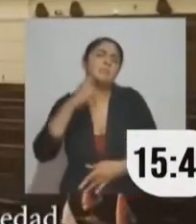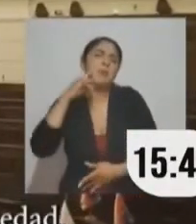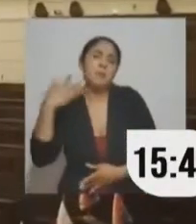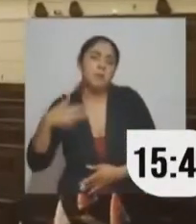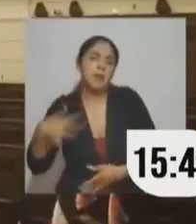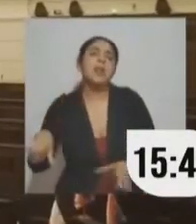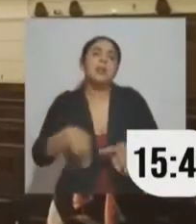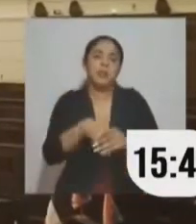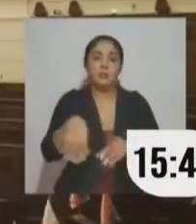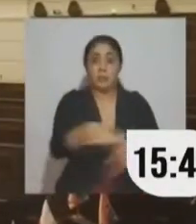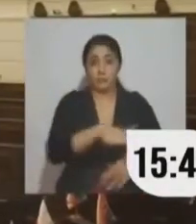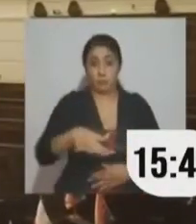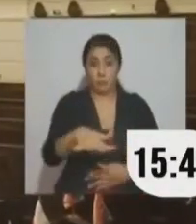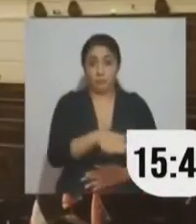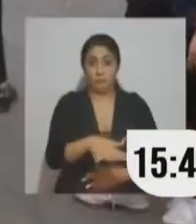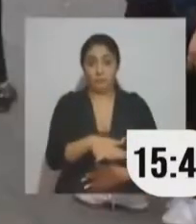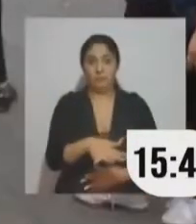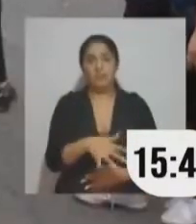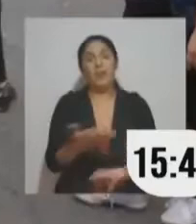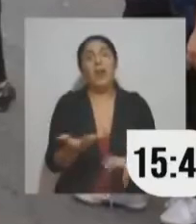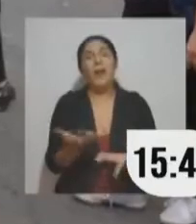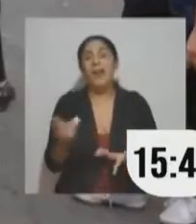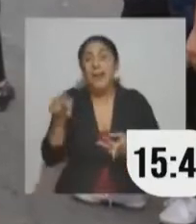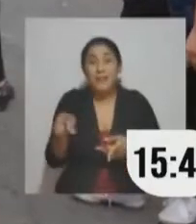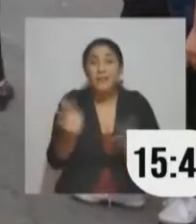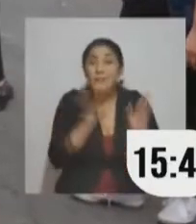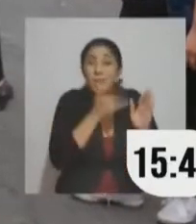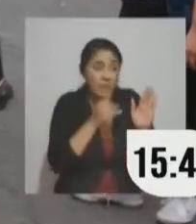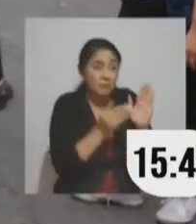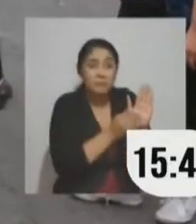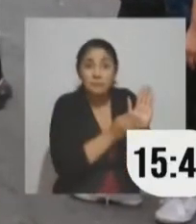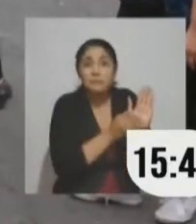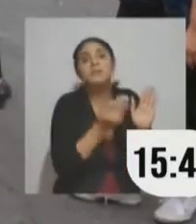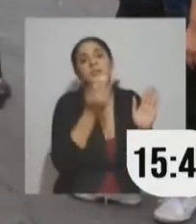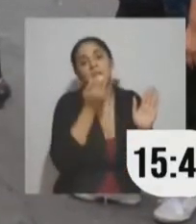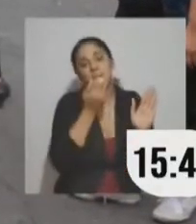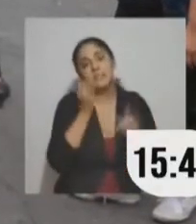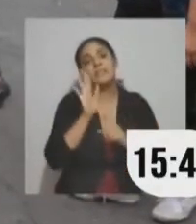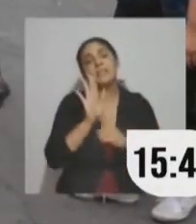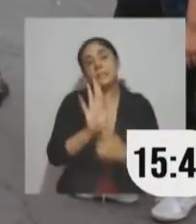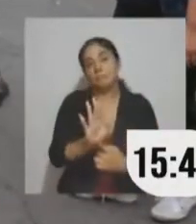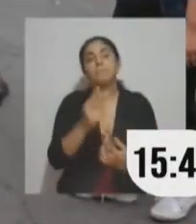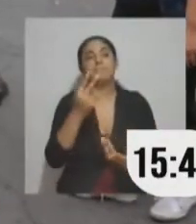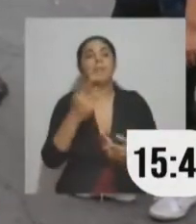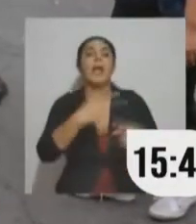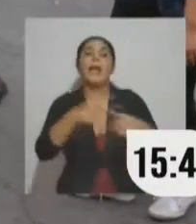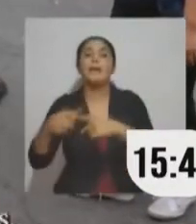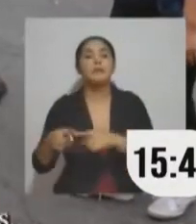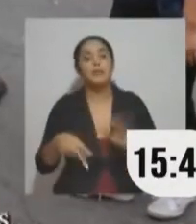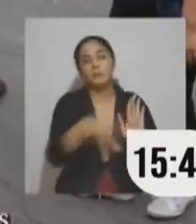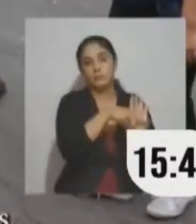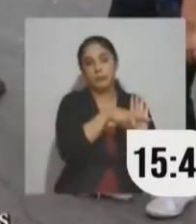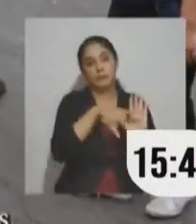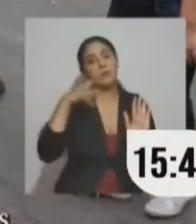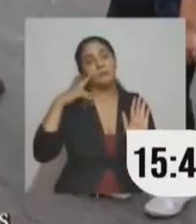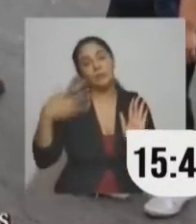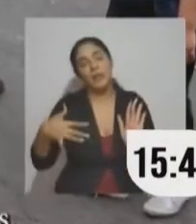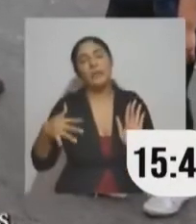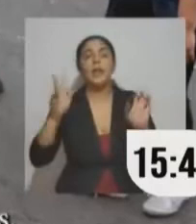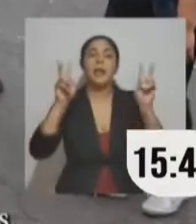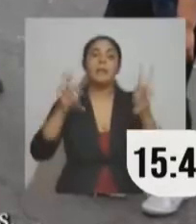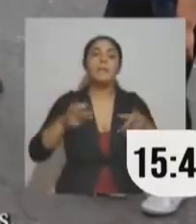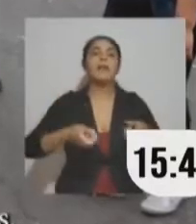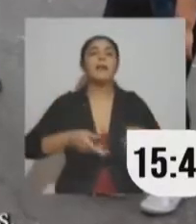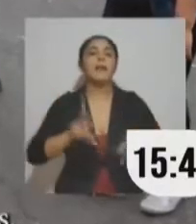ratificada después del 90 en Chile, pero creo que este cambio todavía se está generando en el día de hoy en nuestro país. Ya, yo creo que todavía nos falta entender